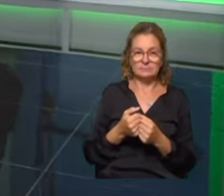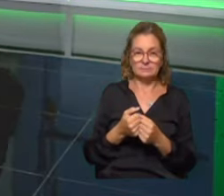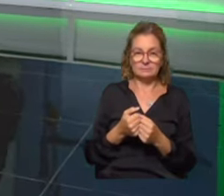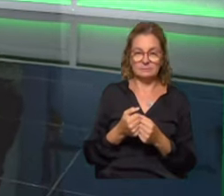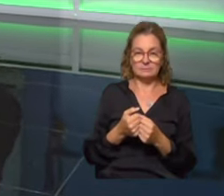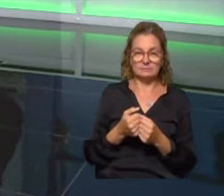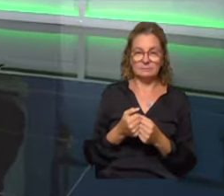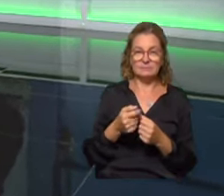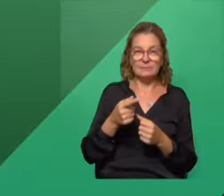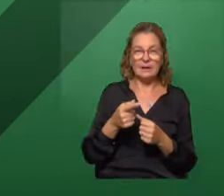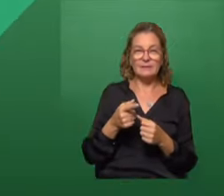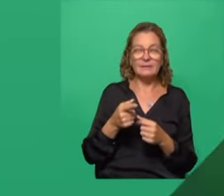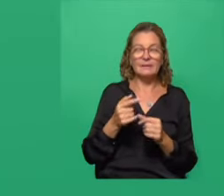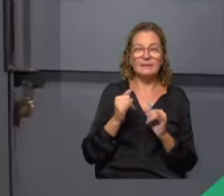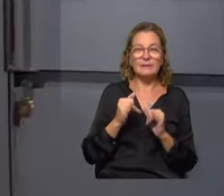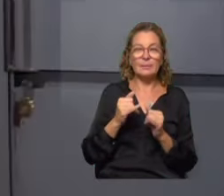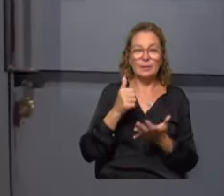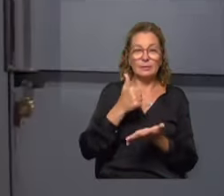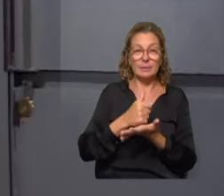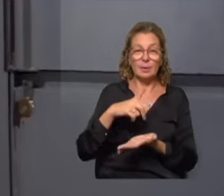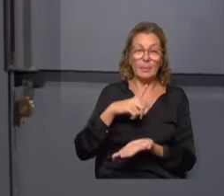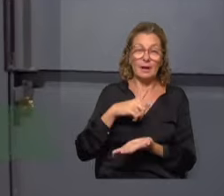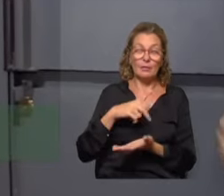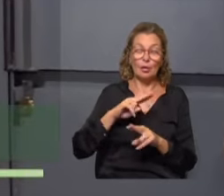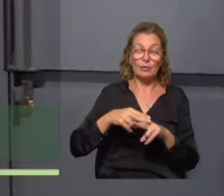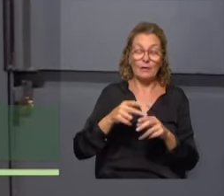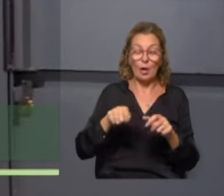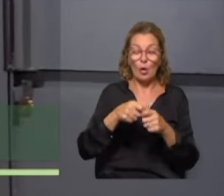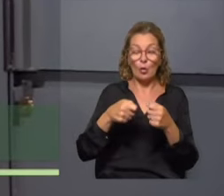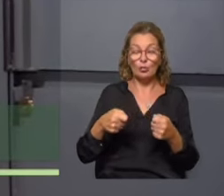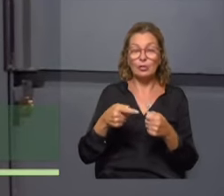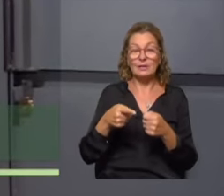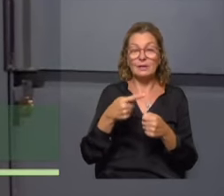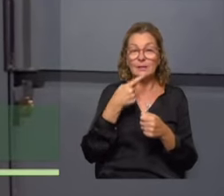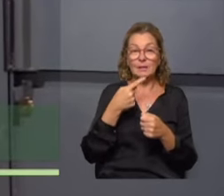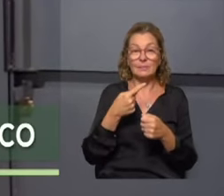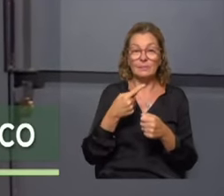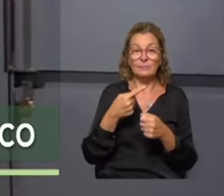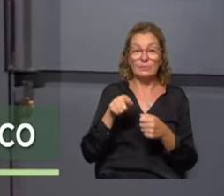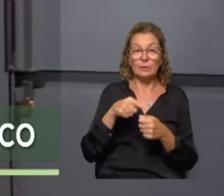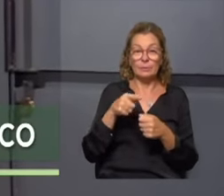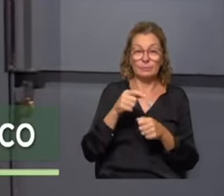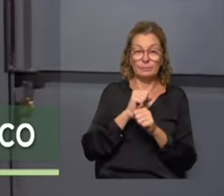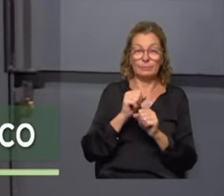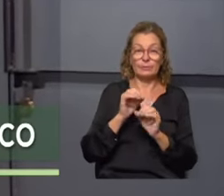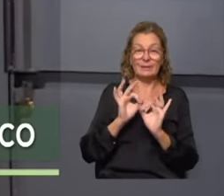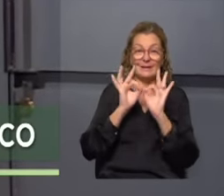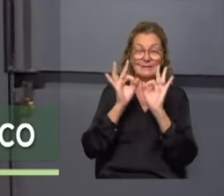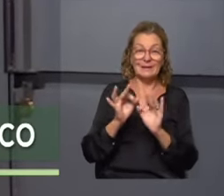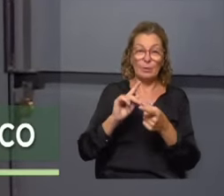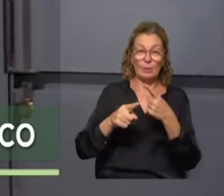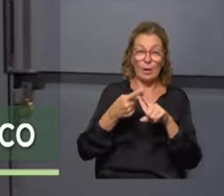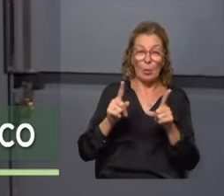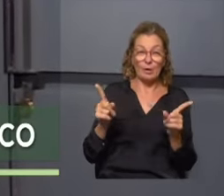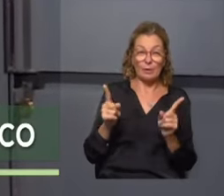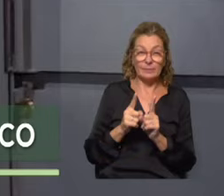Así es, Natalia. Estamos esperando todavía la conclusión de esta audiencia donde se podría llegar a un acuerdo